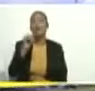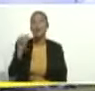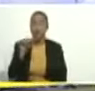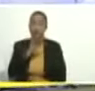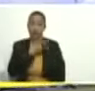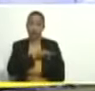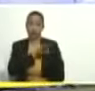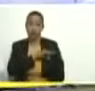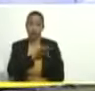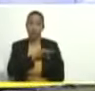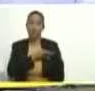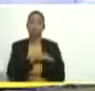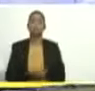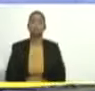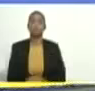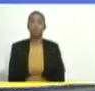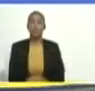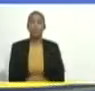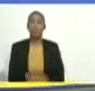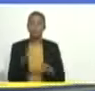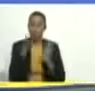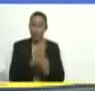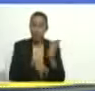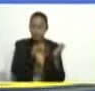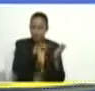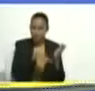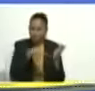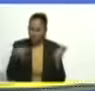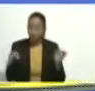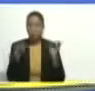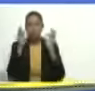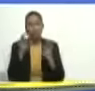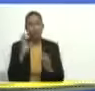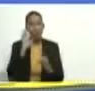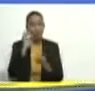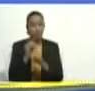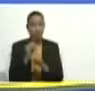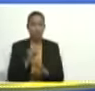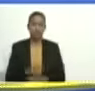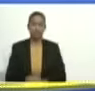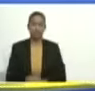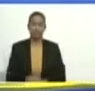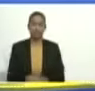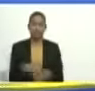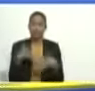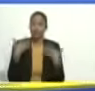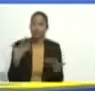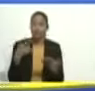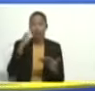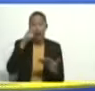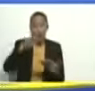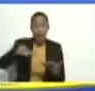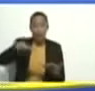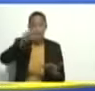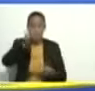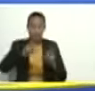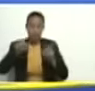soluciones, su agenda concreta de acción. Entonces, si el pueblo tiene su cartografía